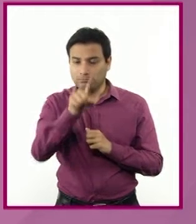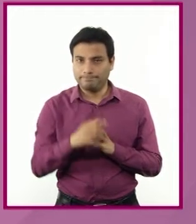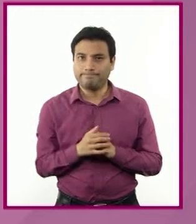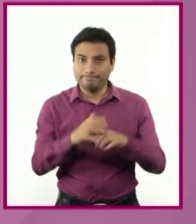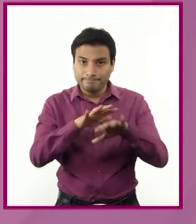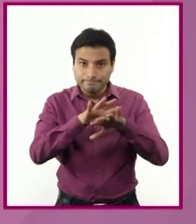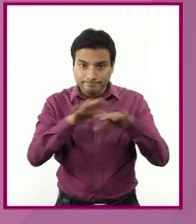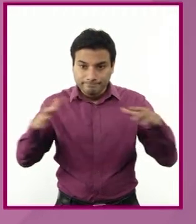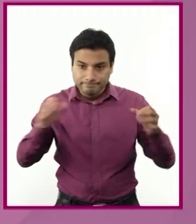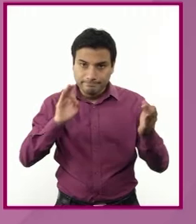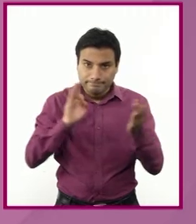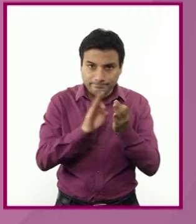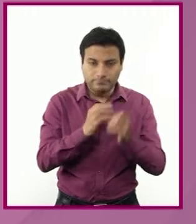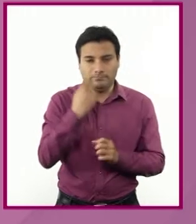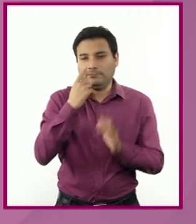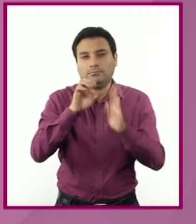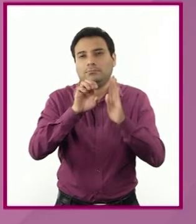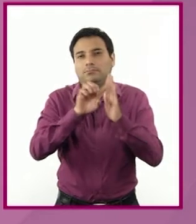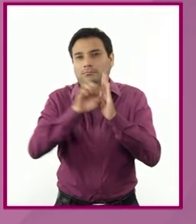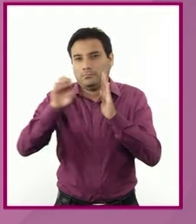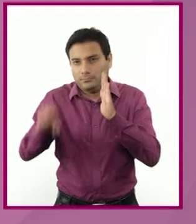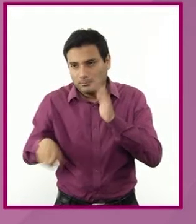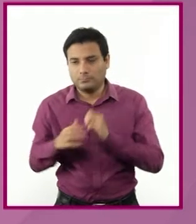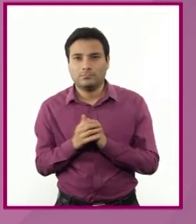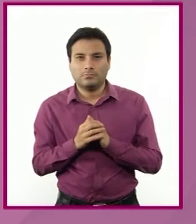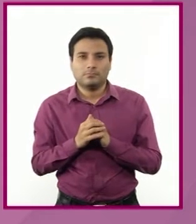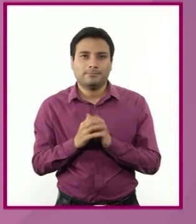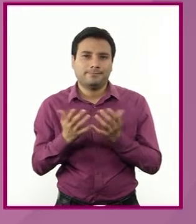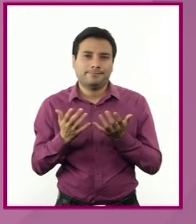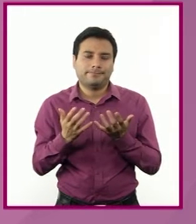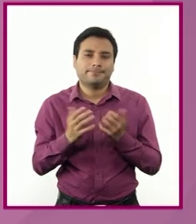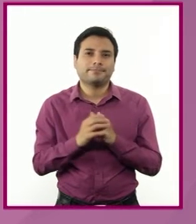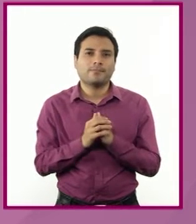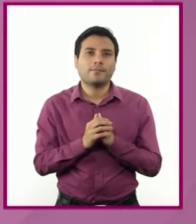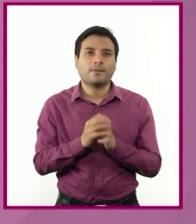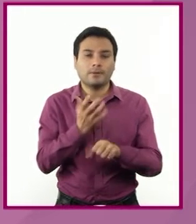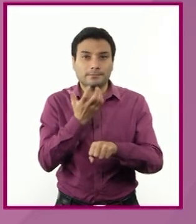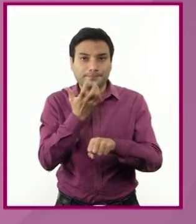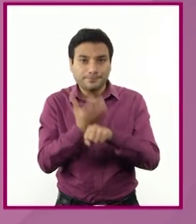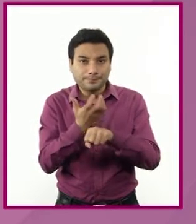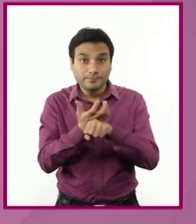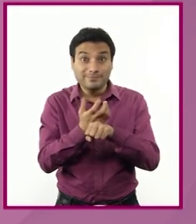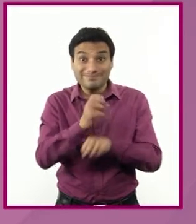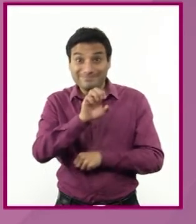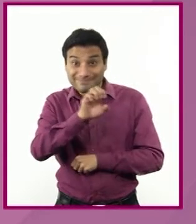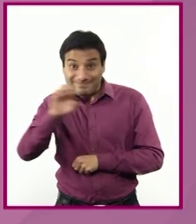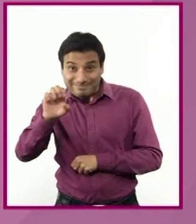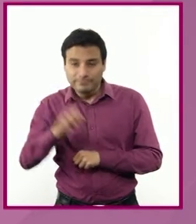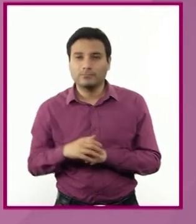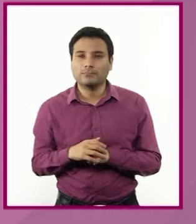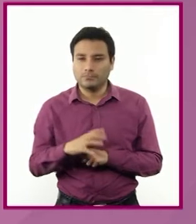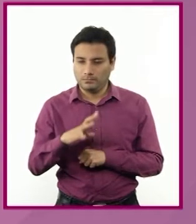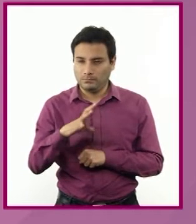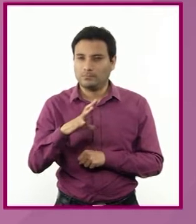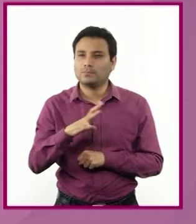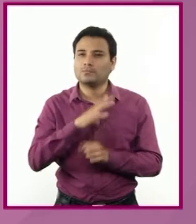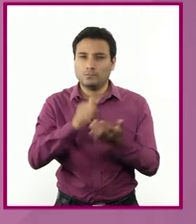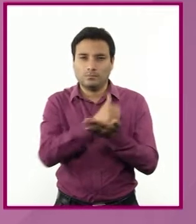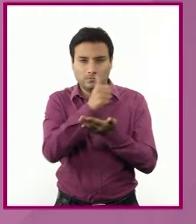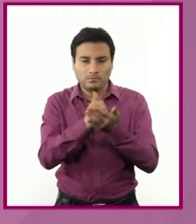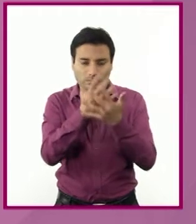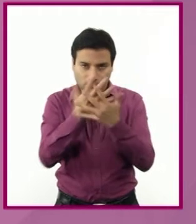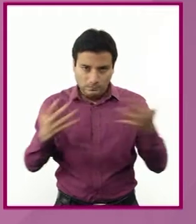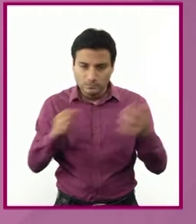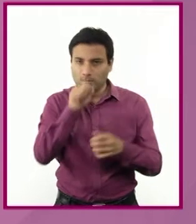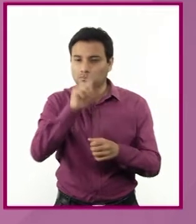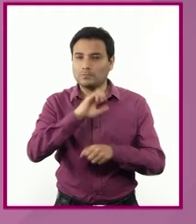mar. Por ejemplo, los grandes asentamientos del este de Estados Unidos de América y Europa Occidental,